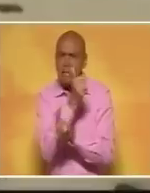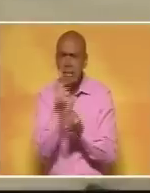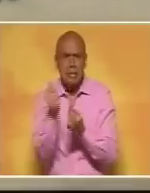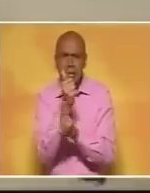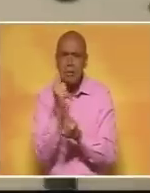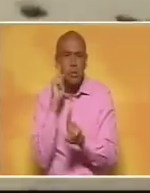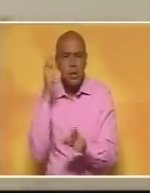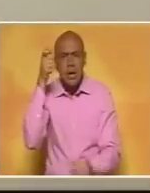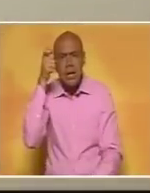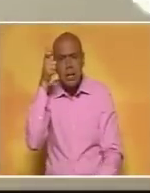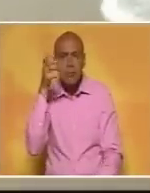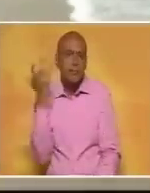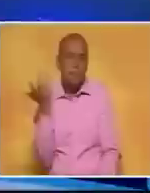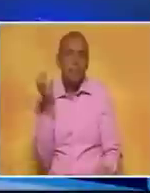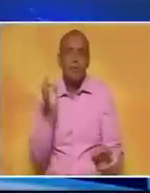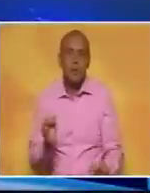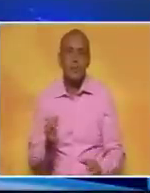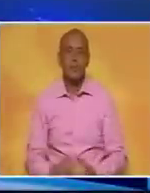del fenómeno.